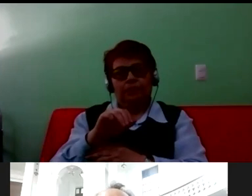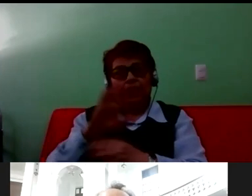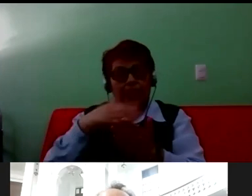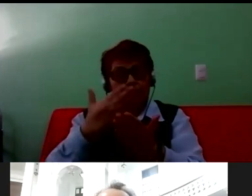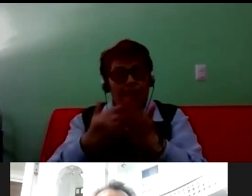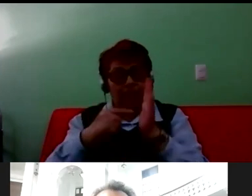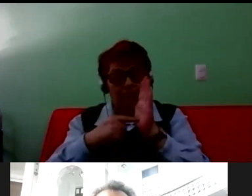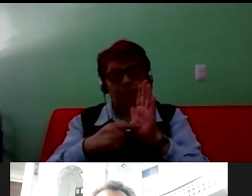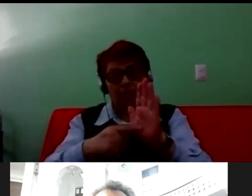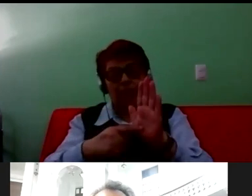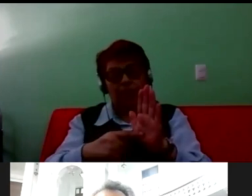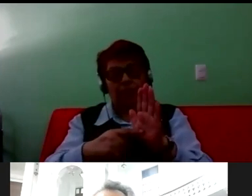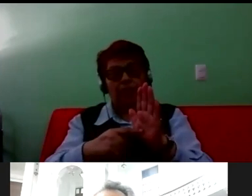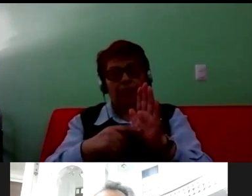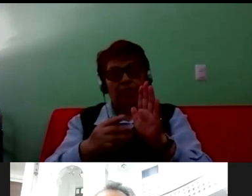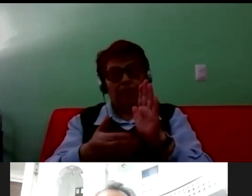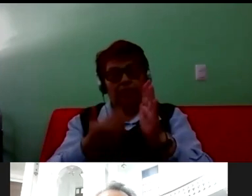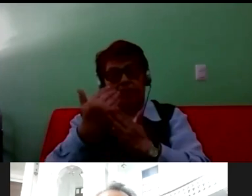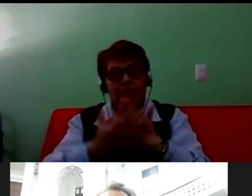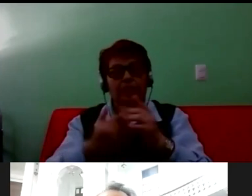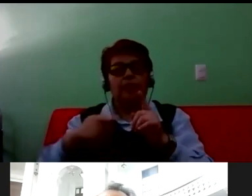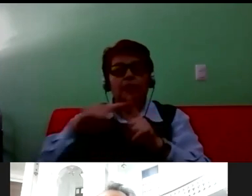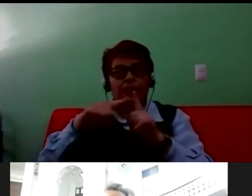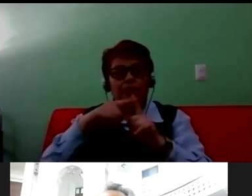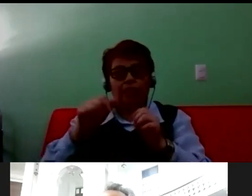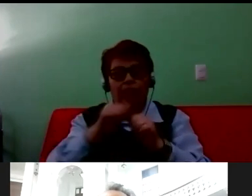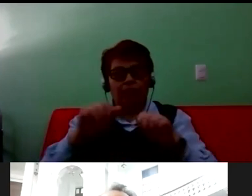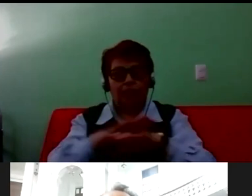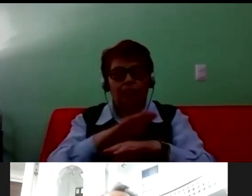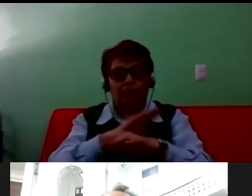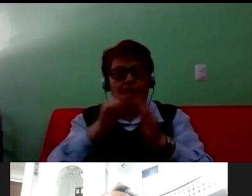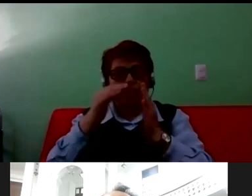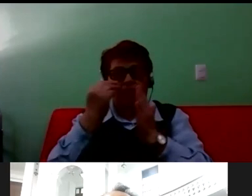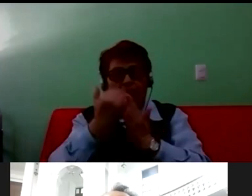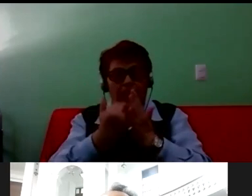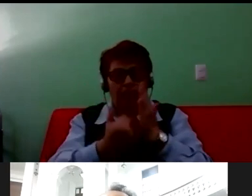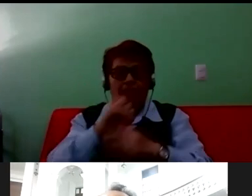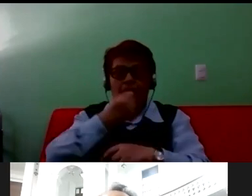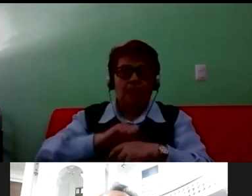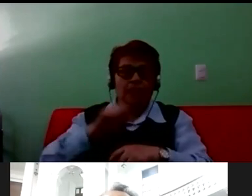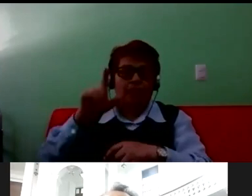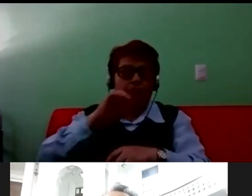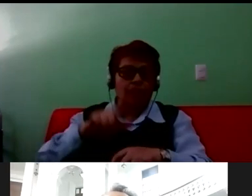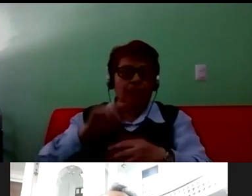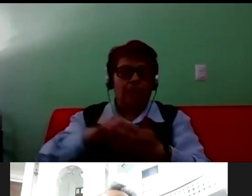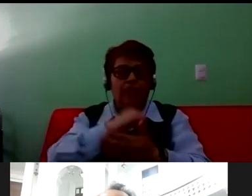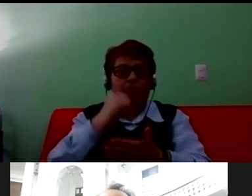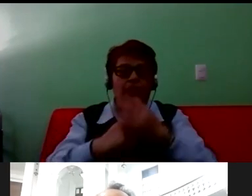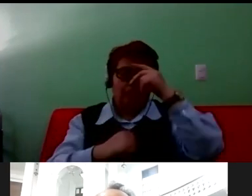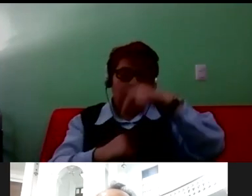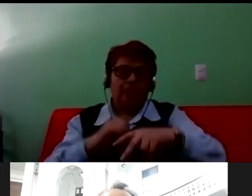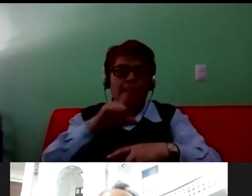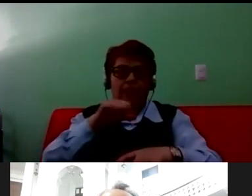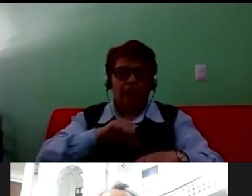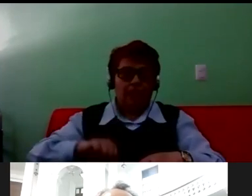se pone a consideración del Pleno se presenta en sentido positivo con modificaciones, ya que debe ser la Secretaría de Cultura de la Ciudad de México y la Alcaldía